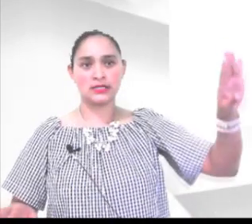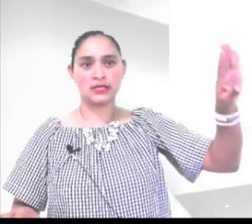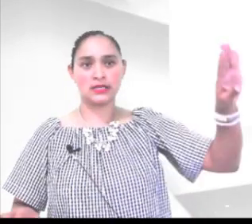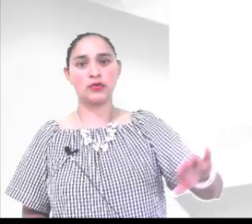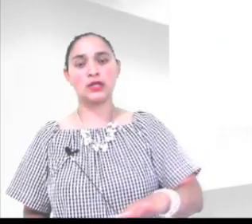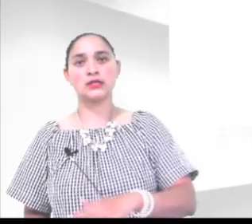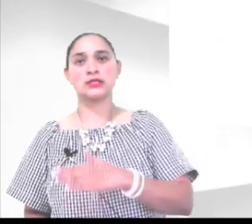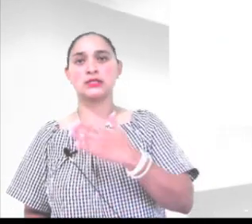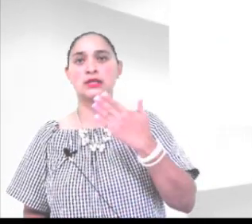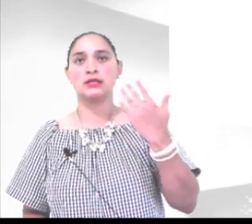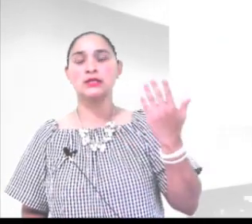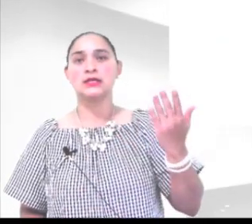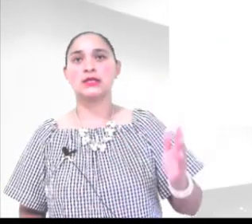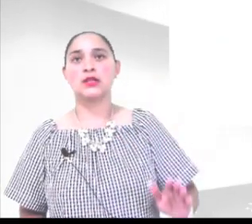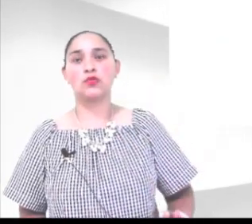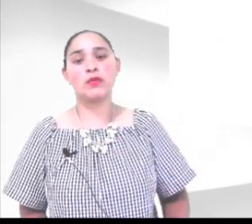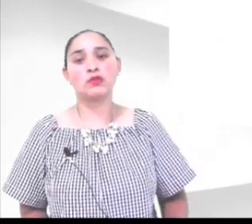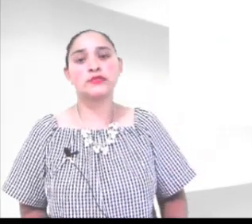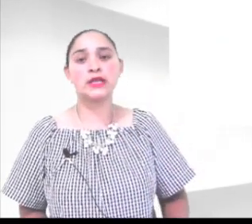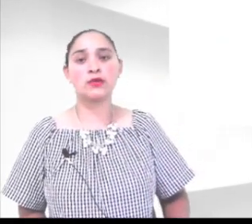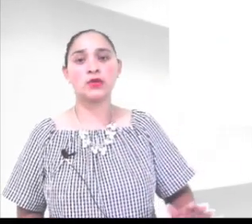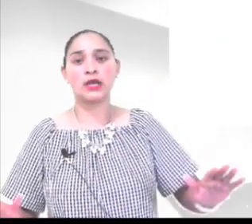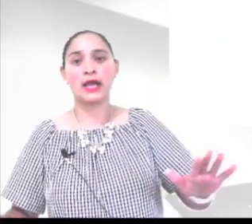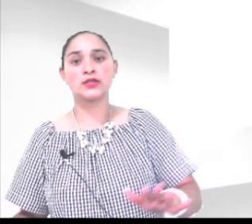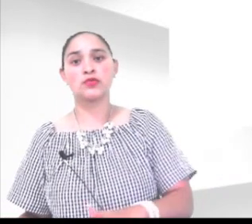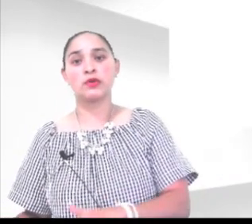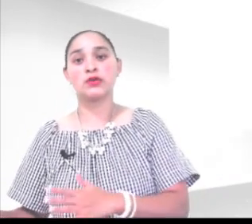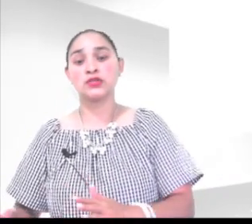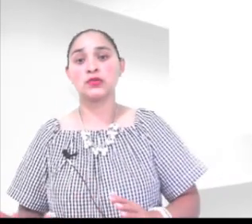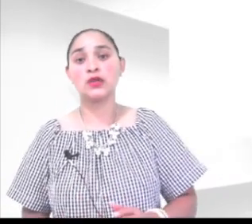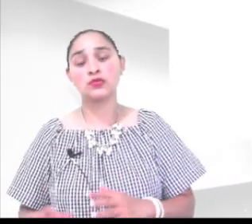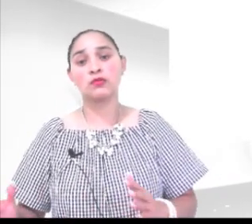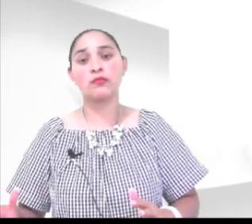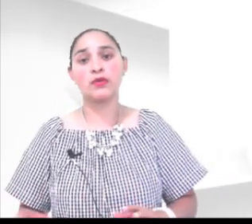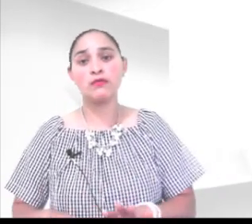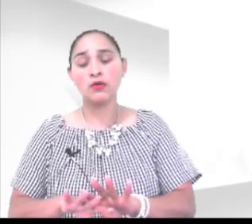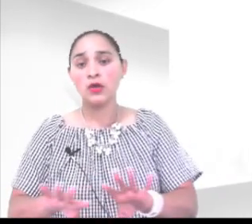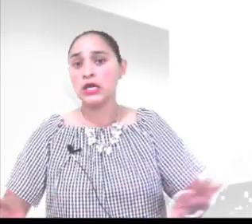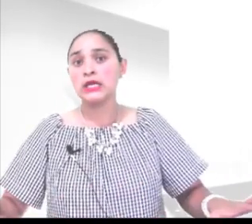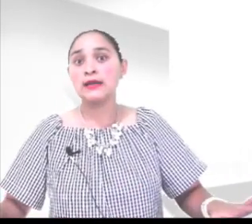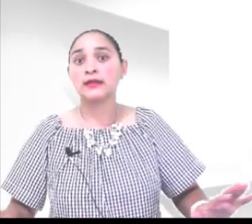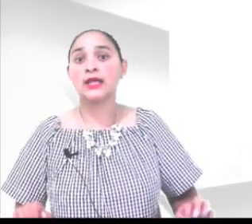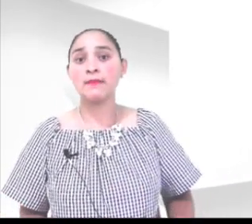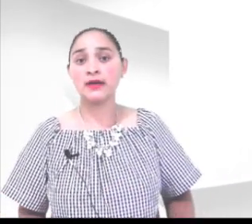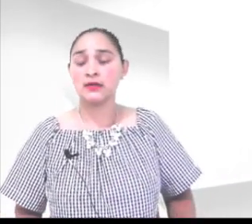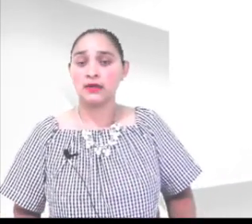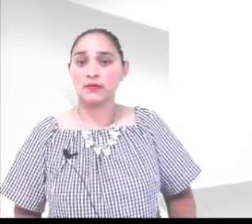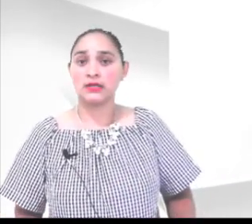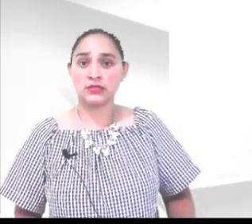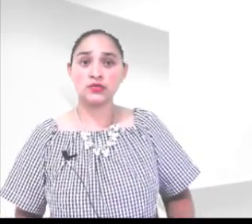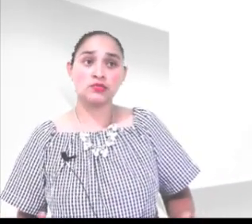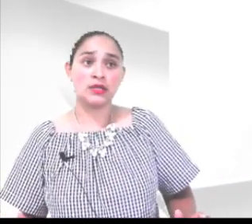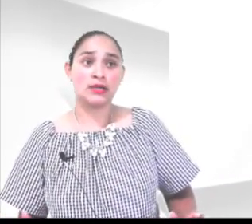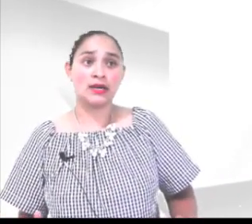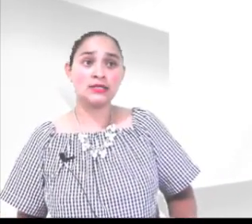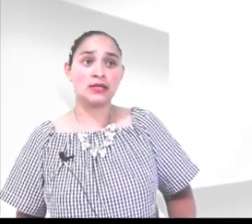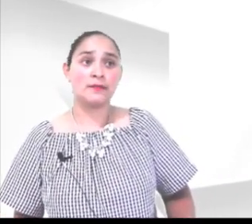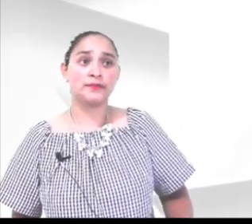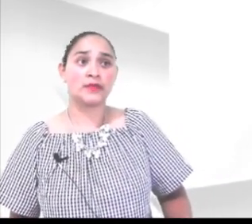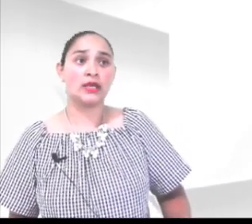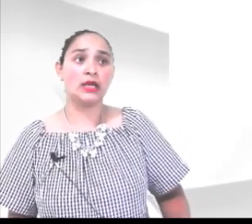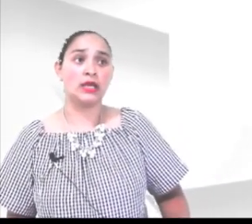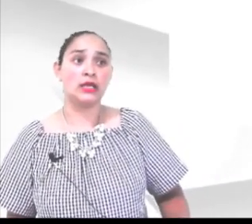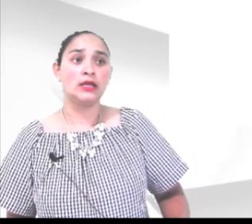imagínense si se desborda, si se derrumba un cerro y cae sobre una ciudad o sobre un pueblo y la tapa, ¿verdad? Eso es una